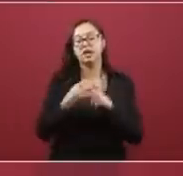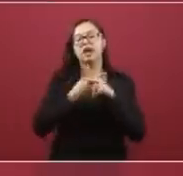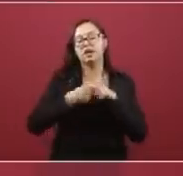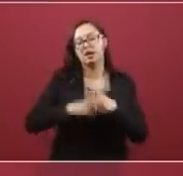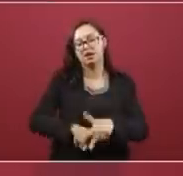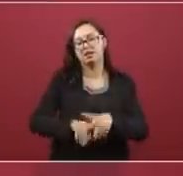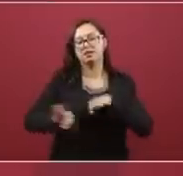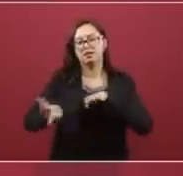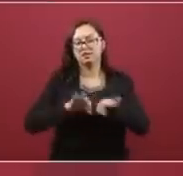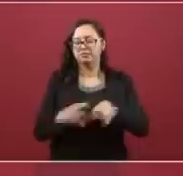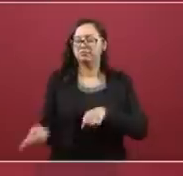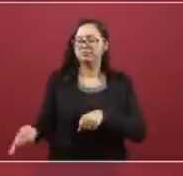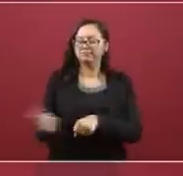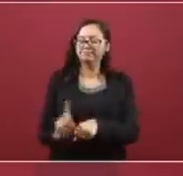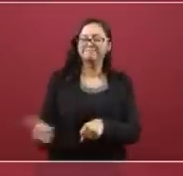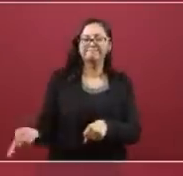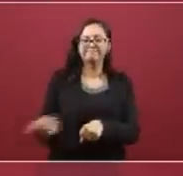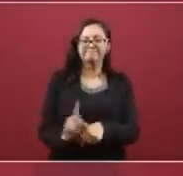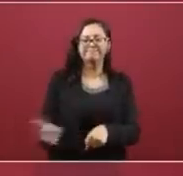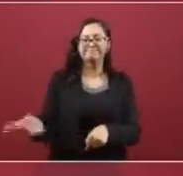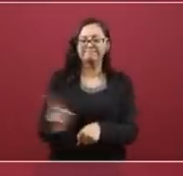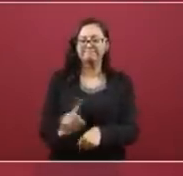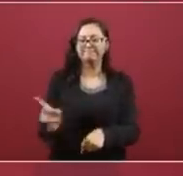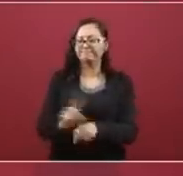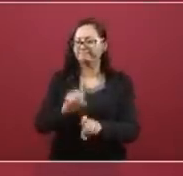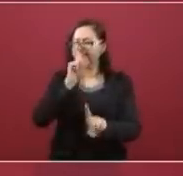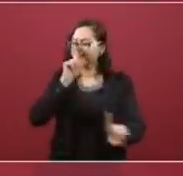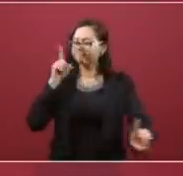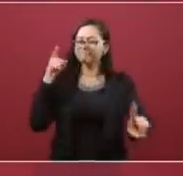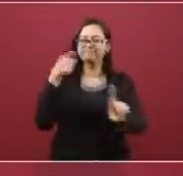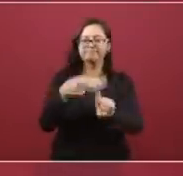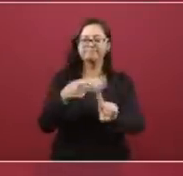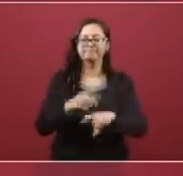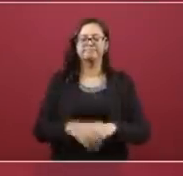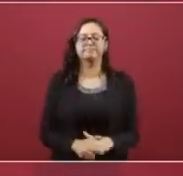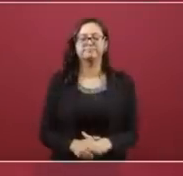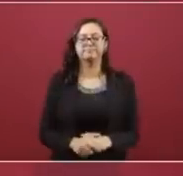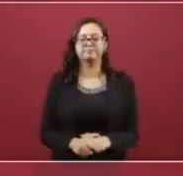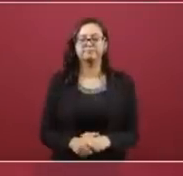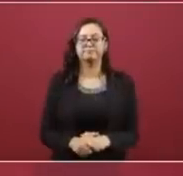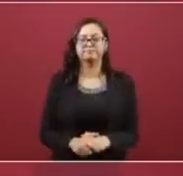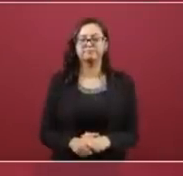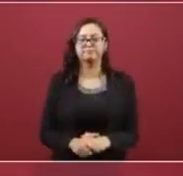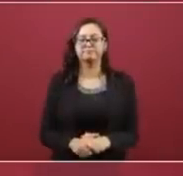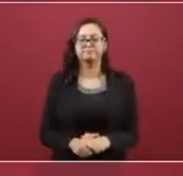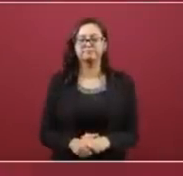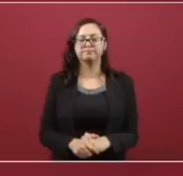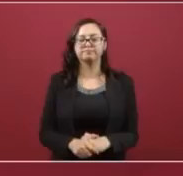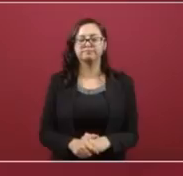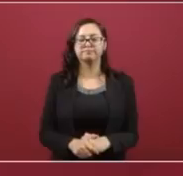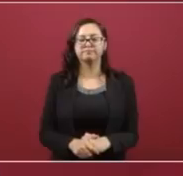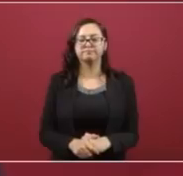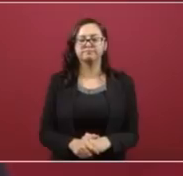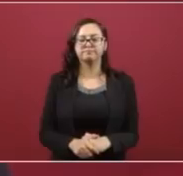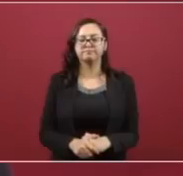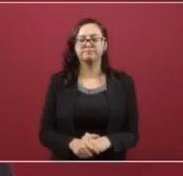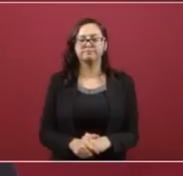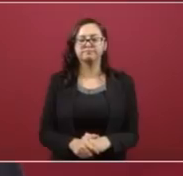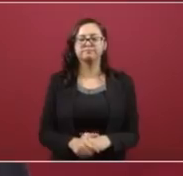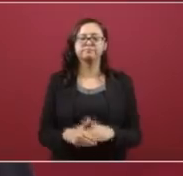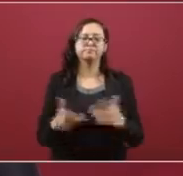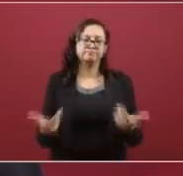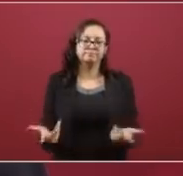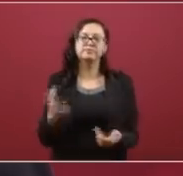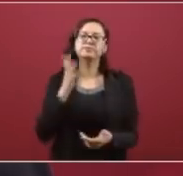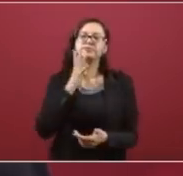trabajando todos los días con este propósito. Y pues no vamos a dejar nunca de agradecerle a los